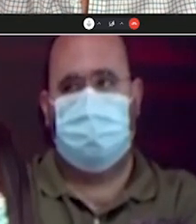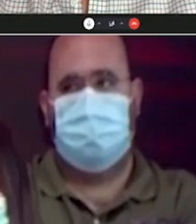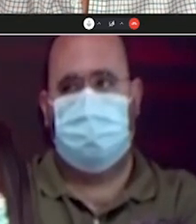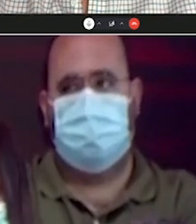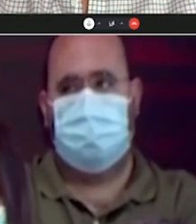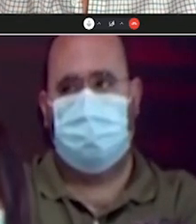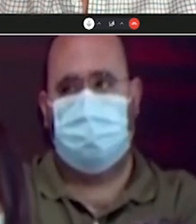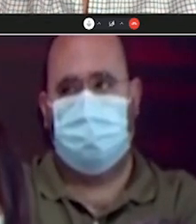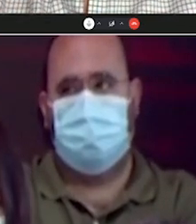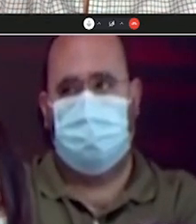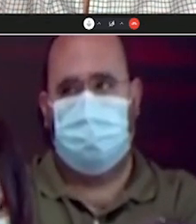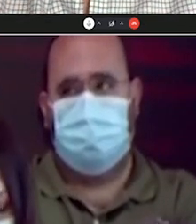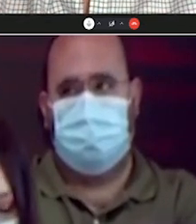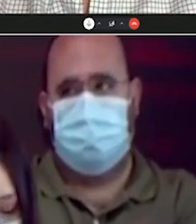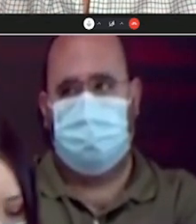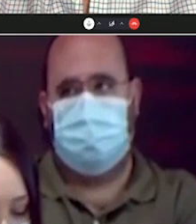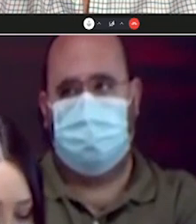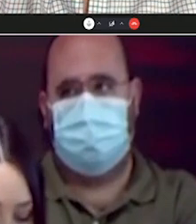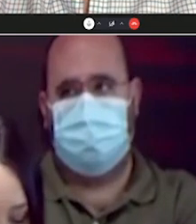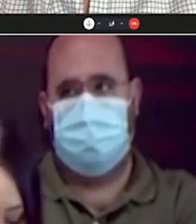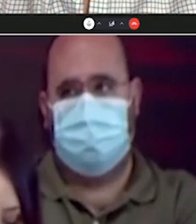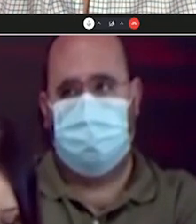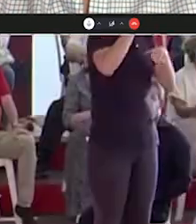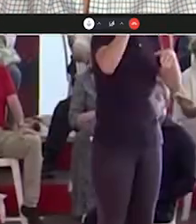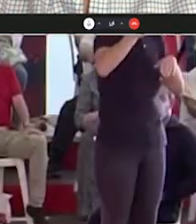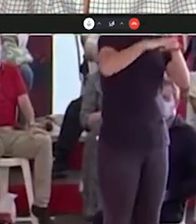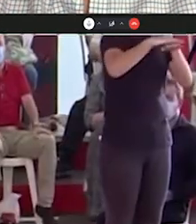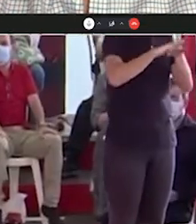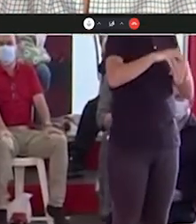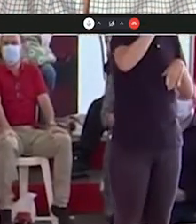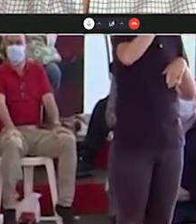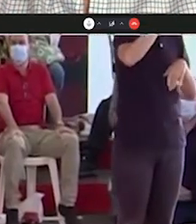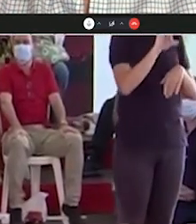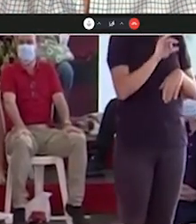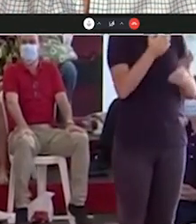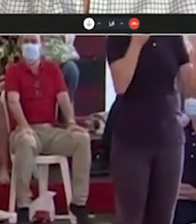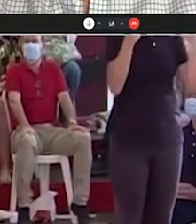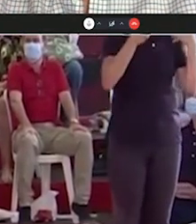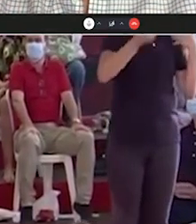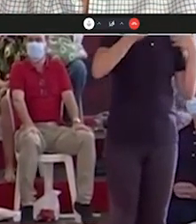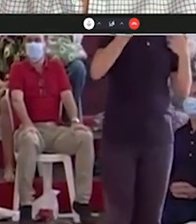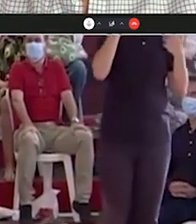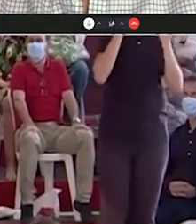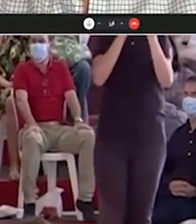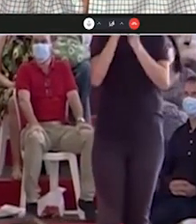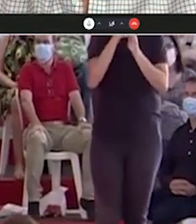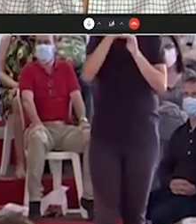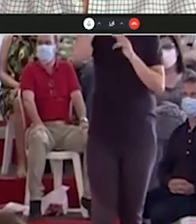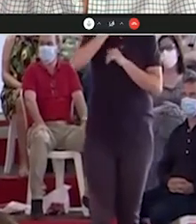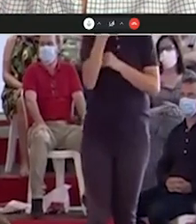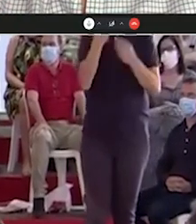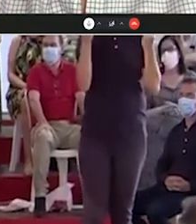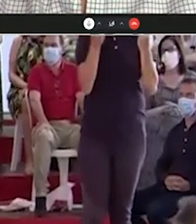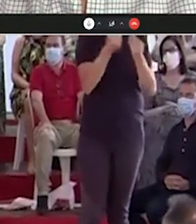habría hecho hace más de año y medio un plan de ajuste de gastos del propio Estado, ya no solo para bajar el gasto público, sino para que el